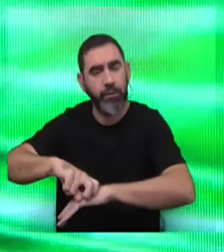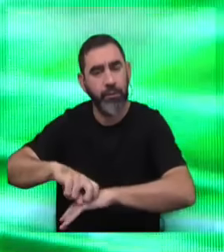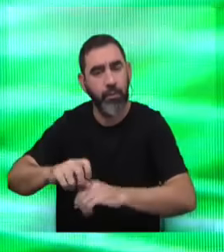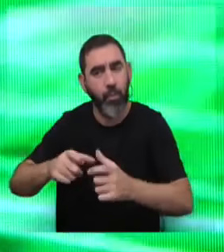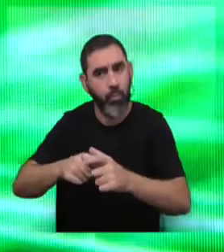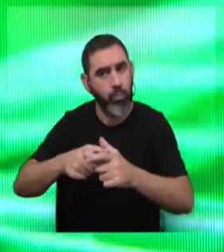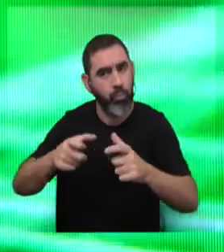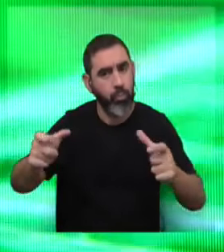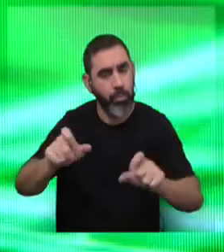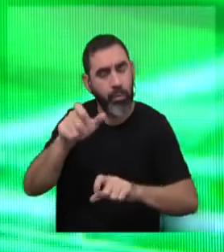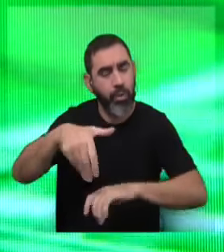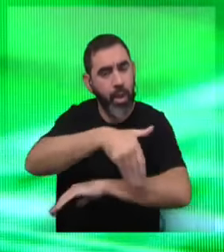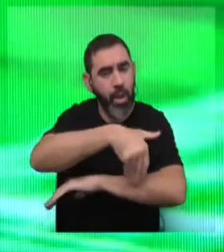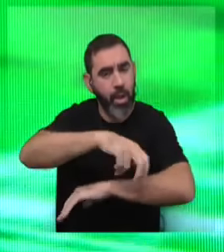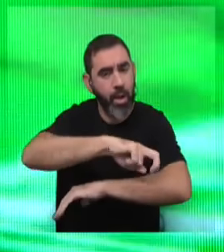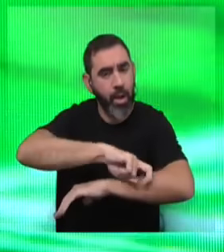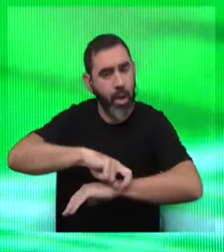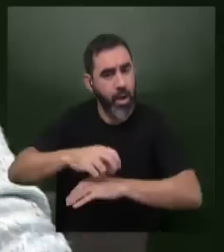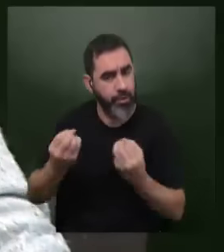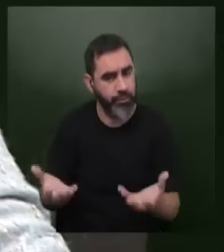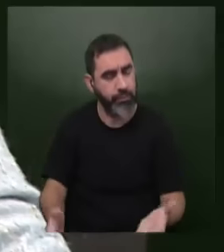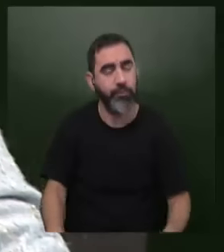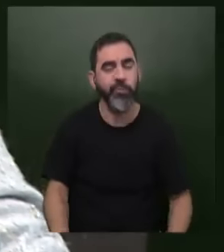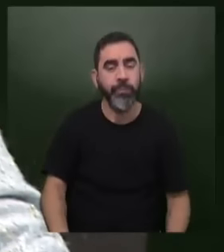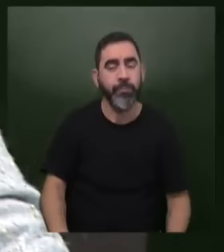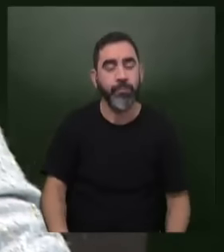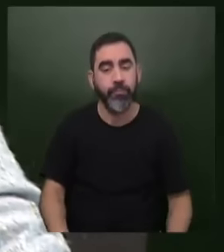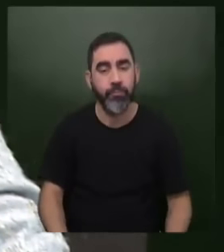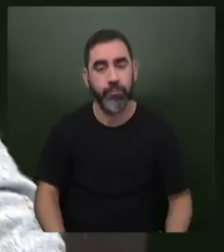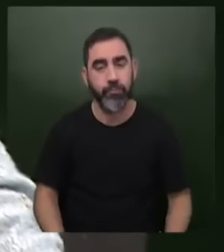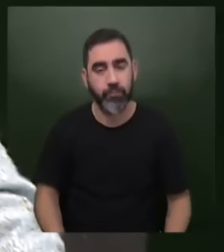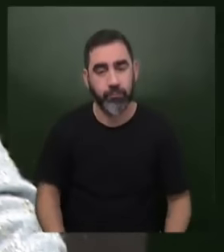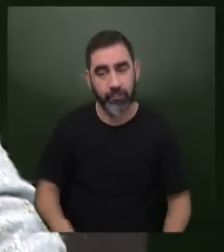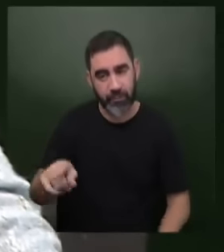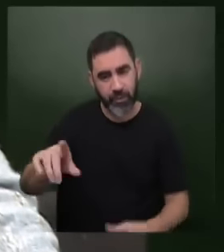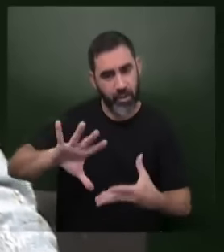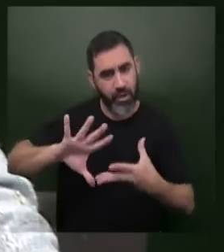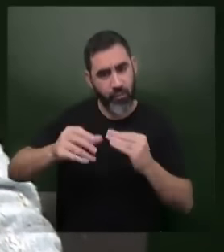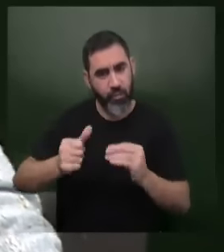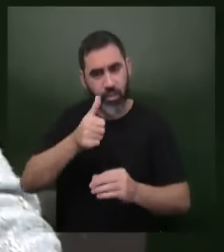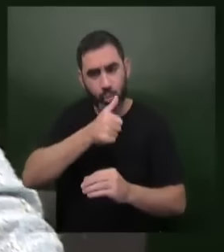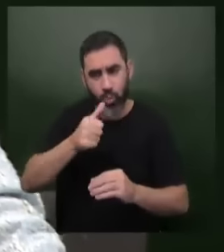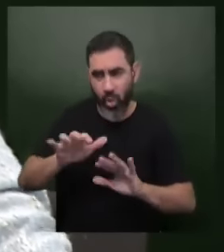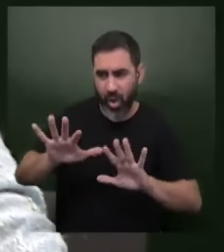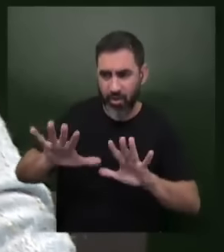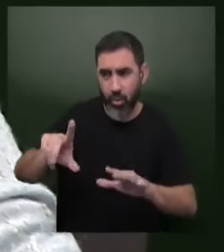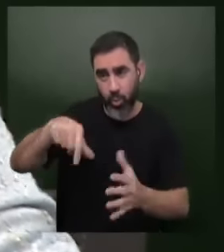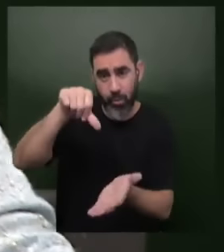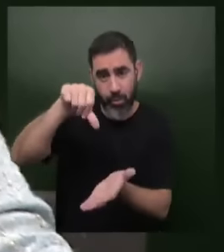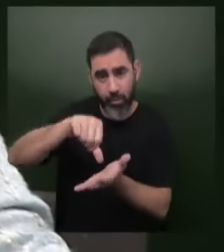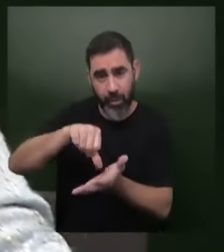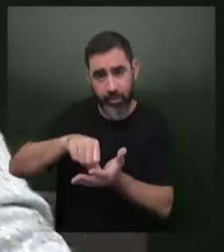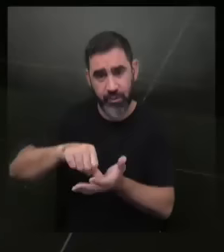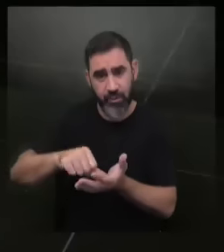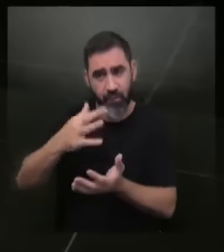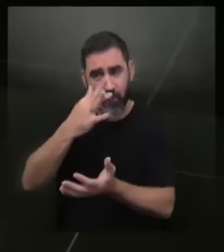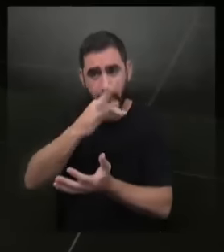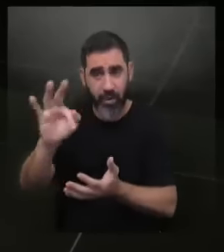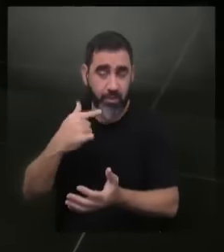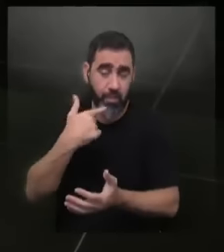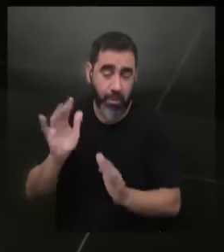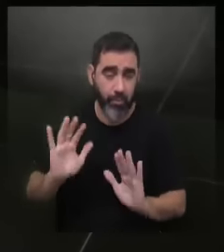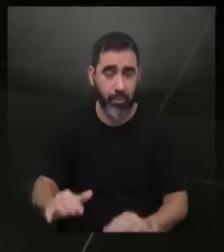de la cantidad de personas en situación de de calle e es por ahí el camino se ha resuelto de esa manera en otros países pienso en Francia donde usted